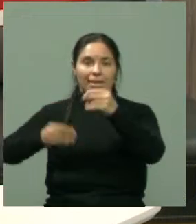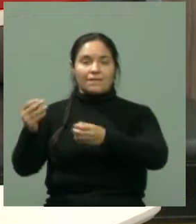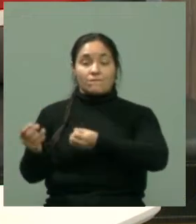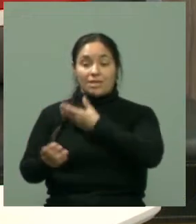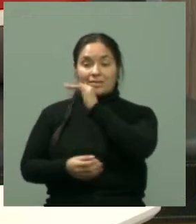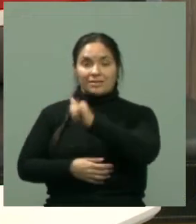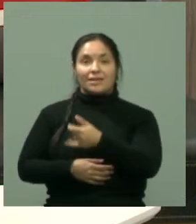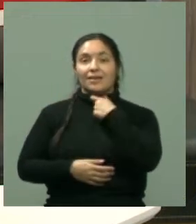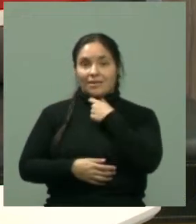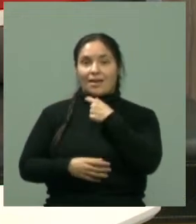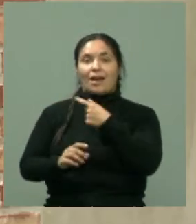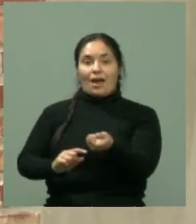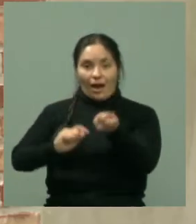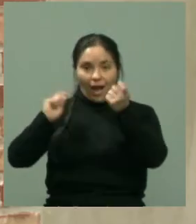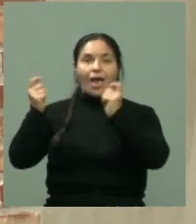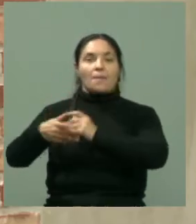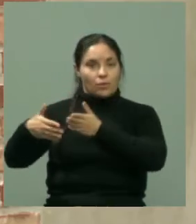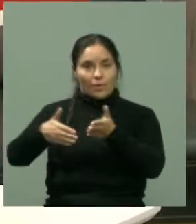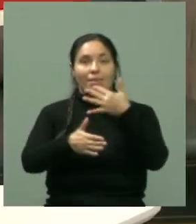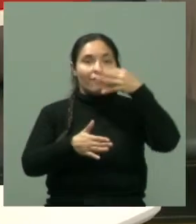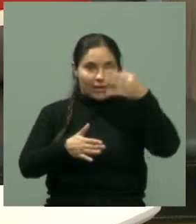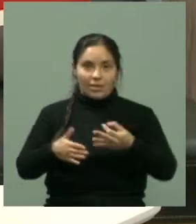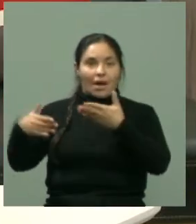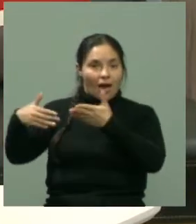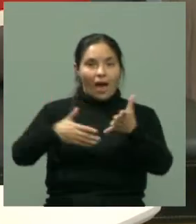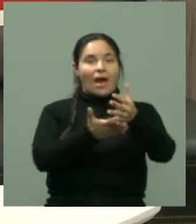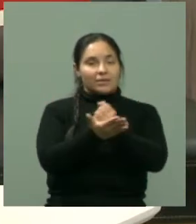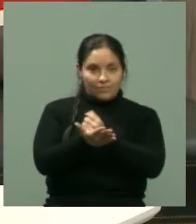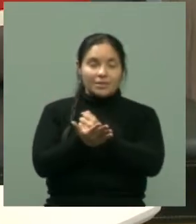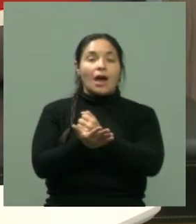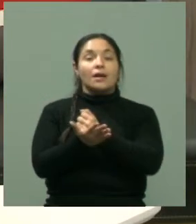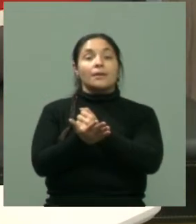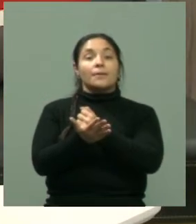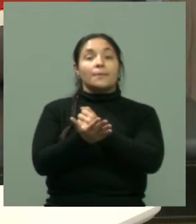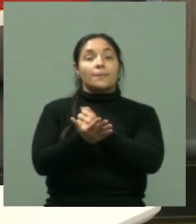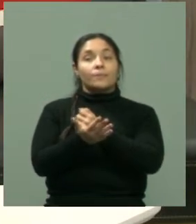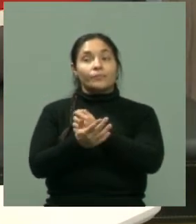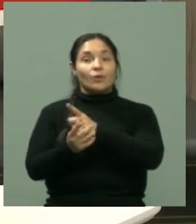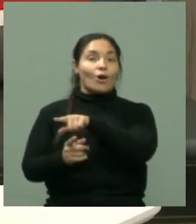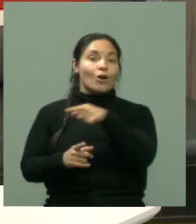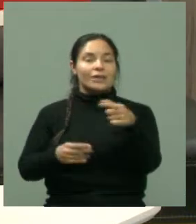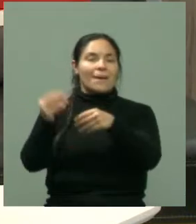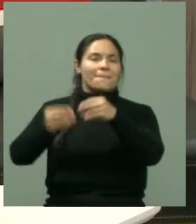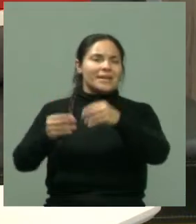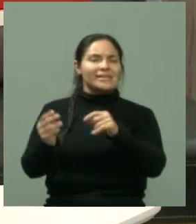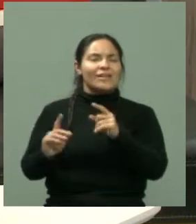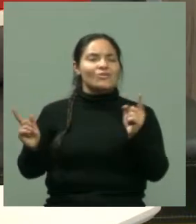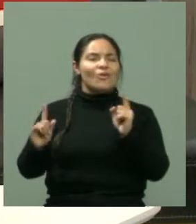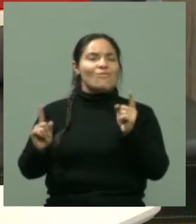voluntad de hacer esa modificación y adaptarse a las nuevas realidades, las que no, es un